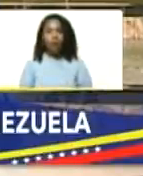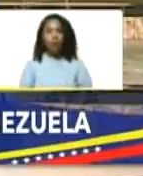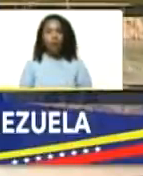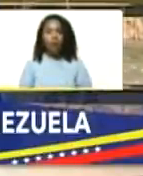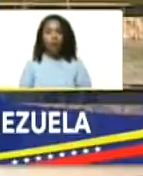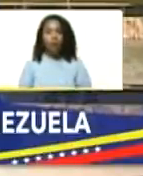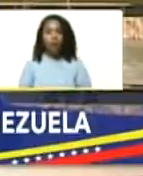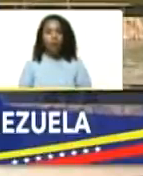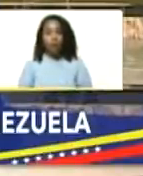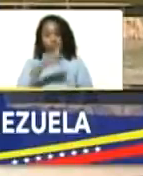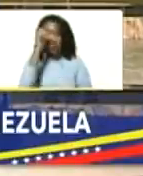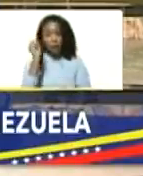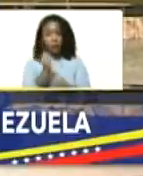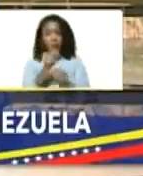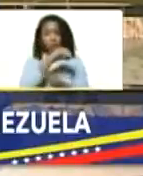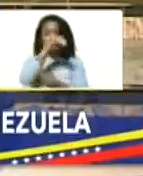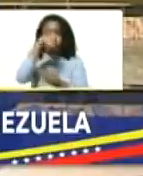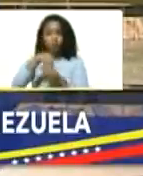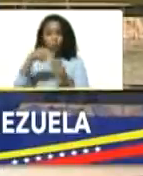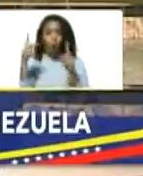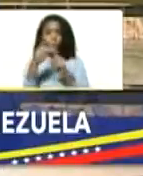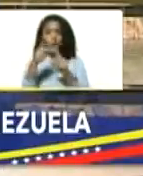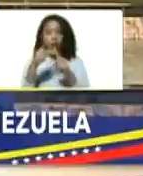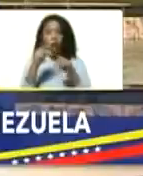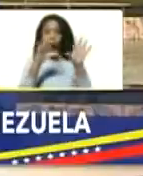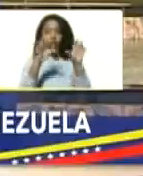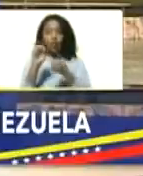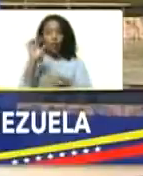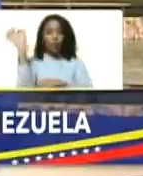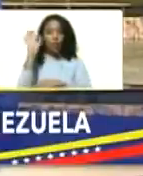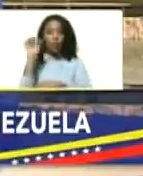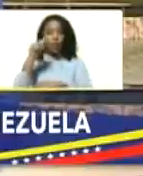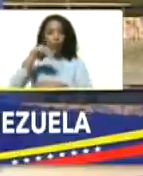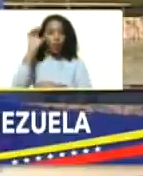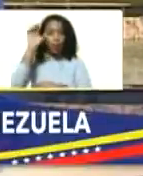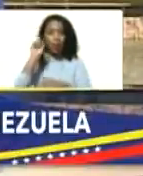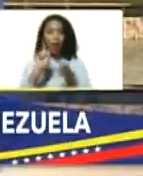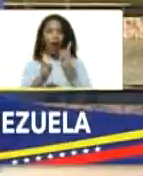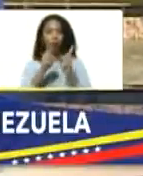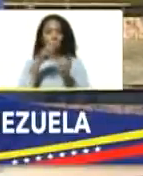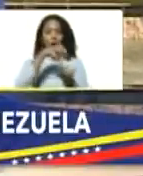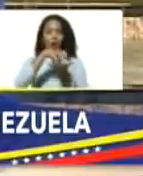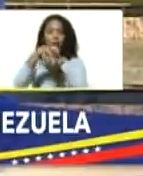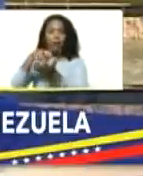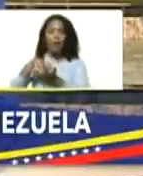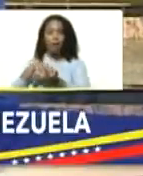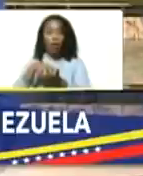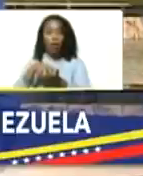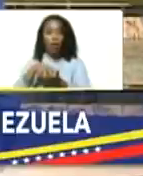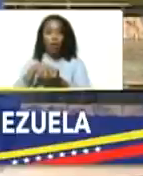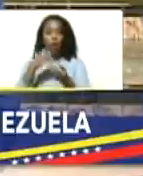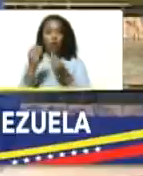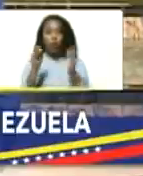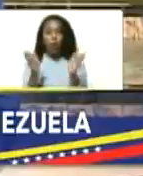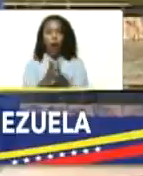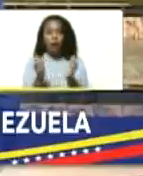la ocupación hotelera del país estuvo en 80 por ciento en algunos estados como anzoátegui